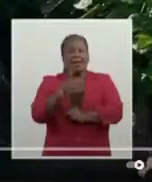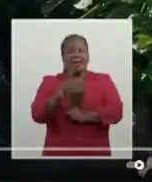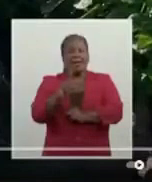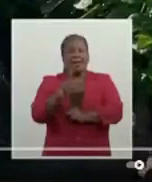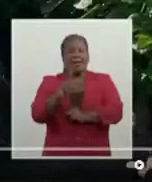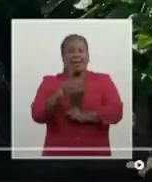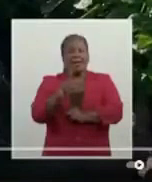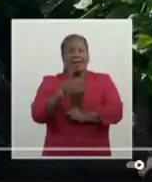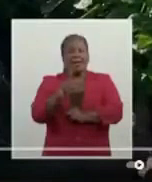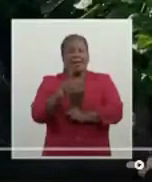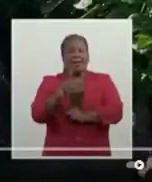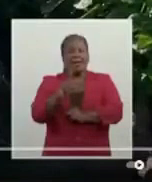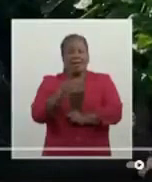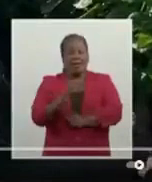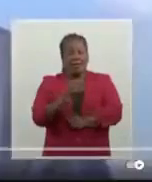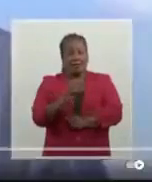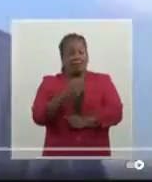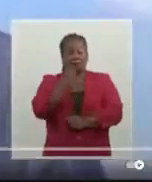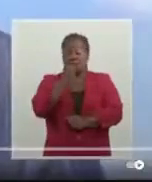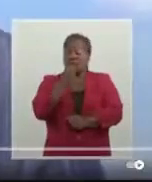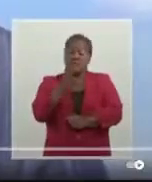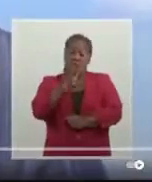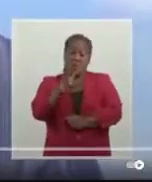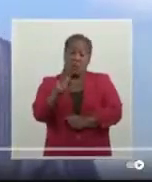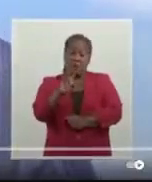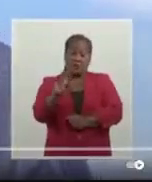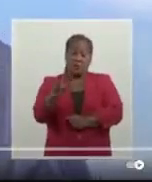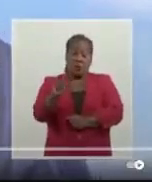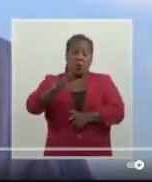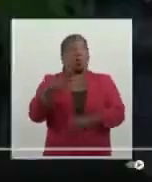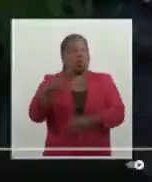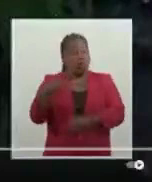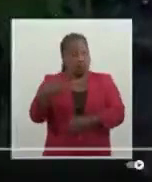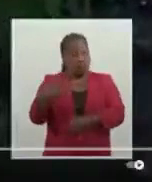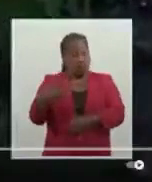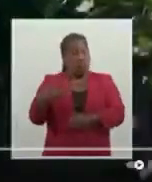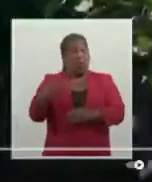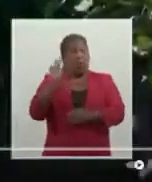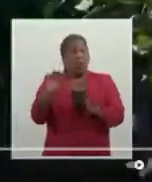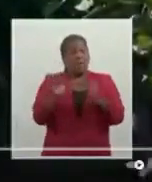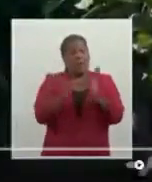brother 21 de Esos planes productos